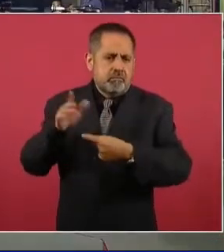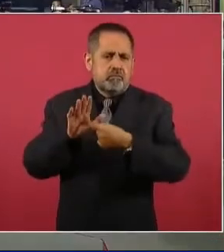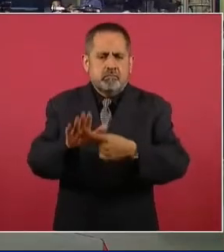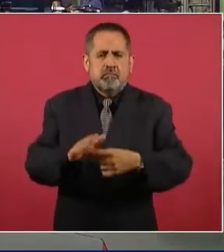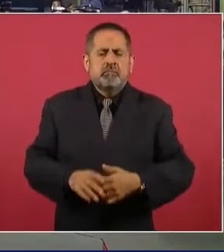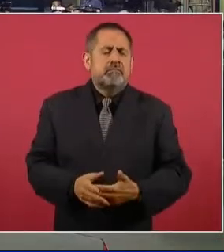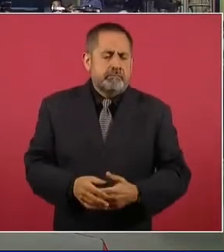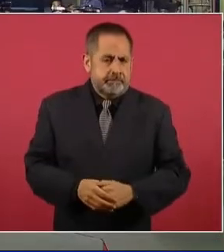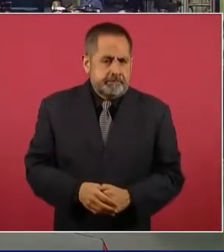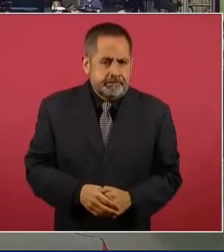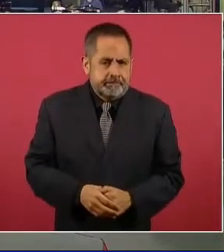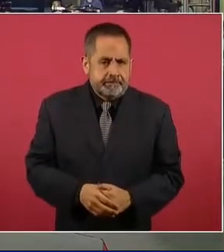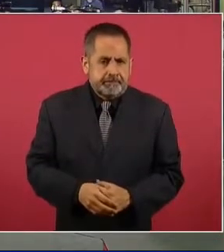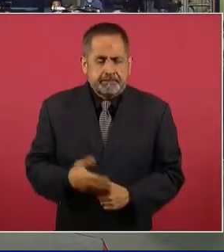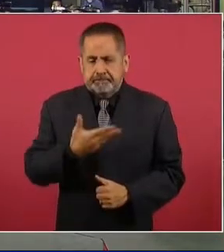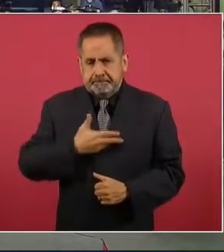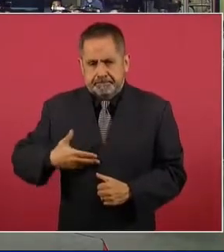Bueno,